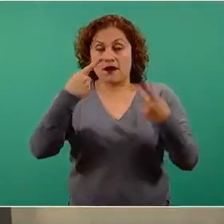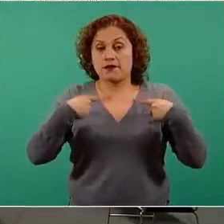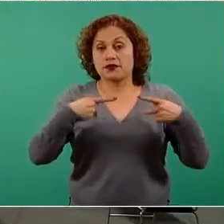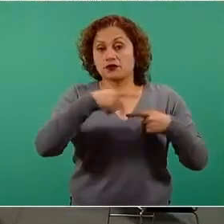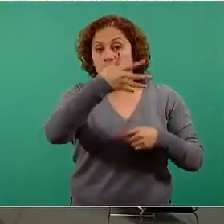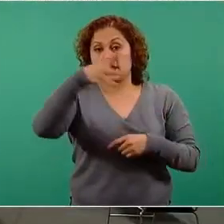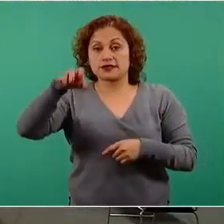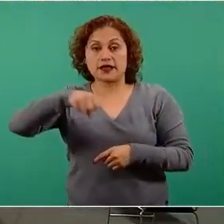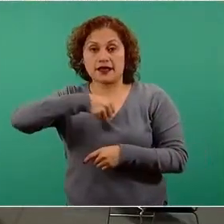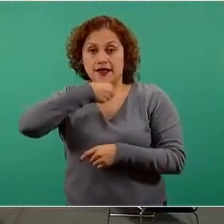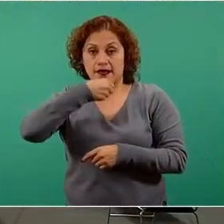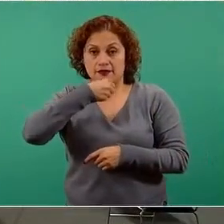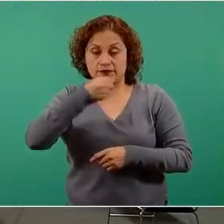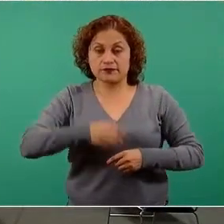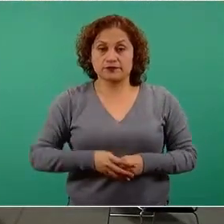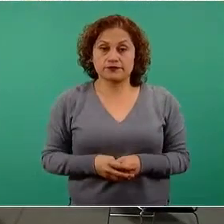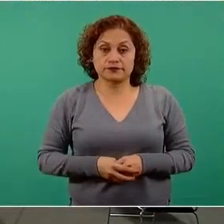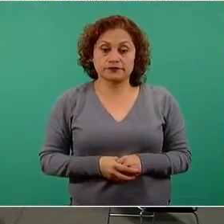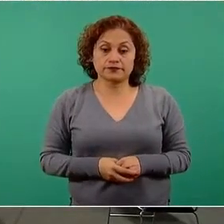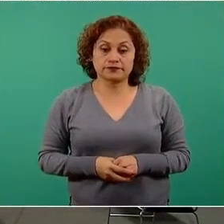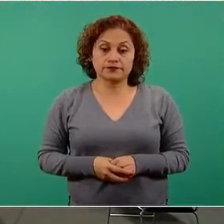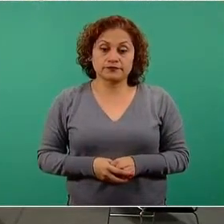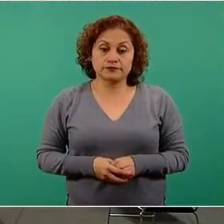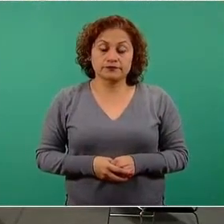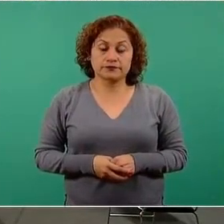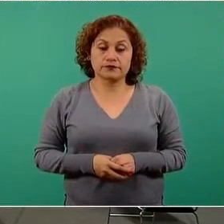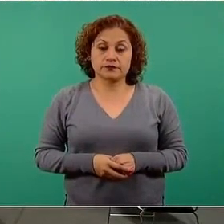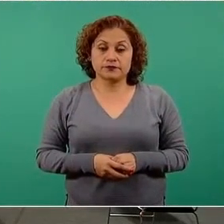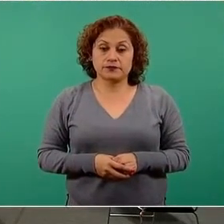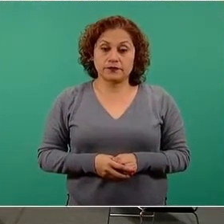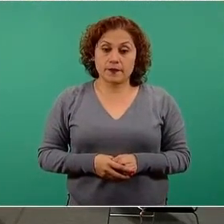mayores. La siguiente, por favor.